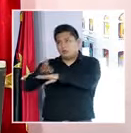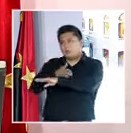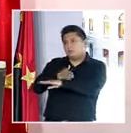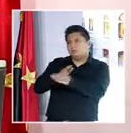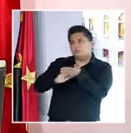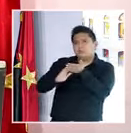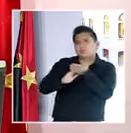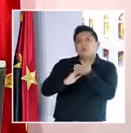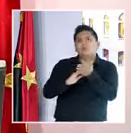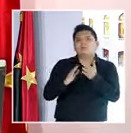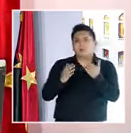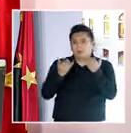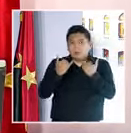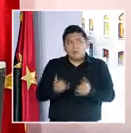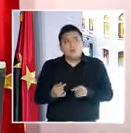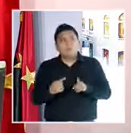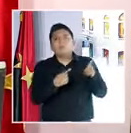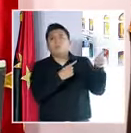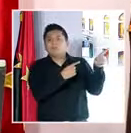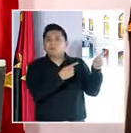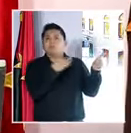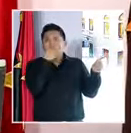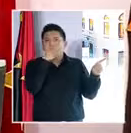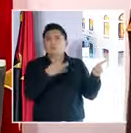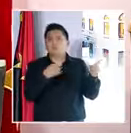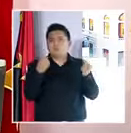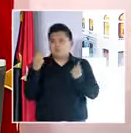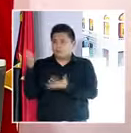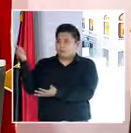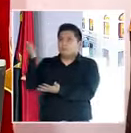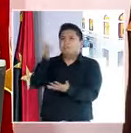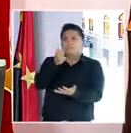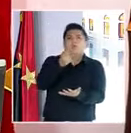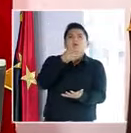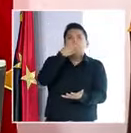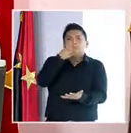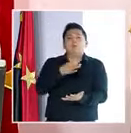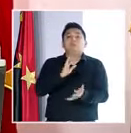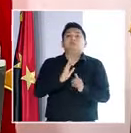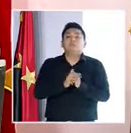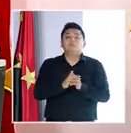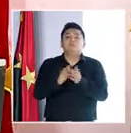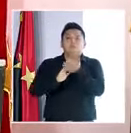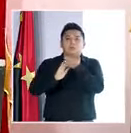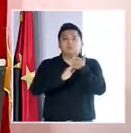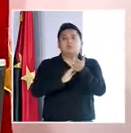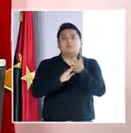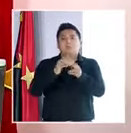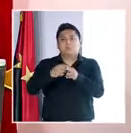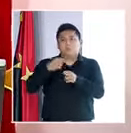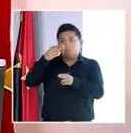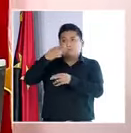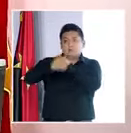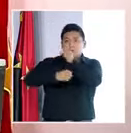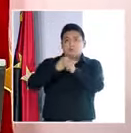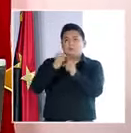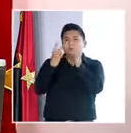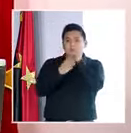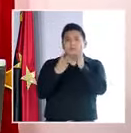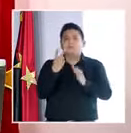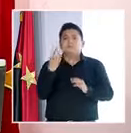las intervenciones que hoy tiene, sino por la asignación de recursos que permitirán que al próximo año